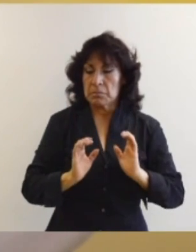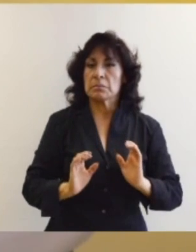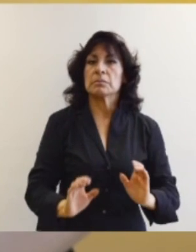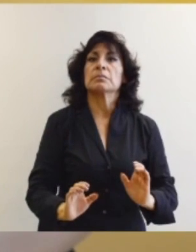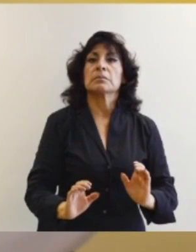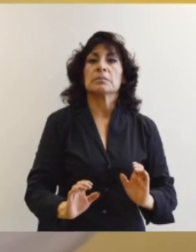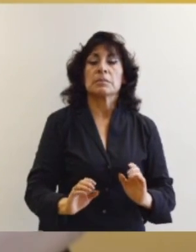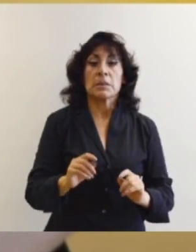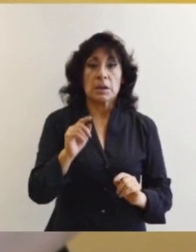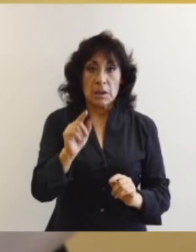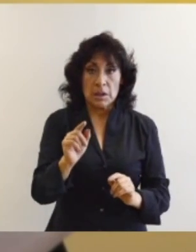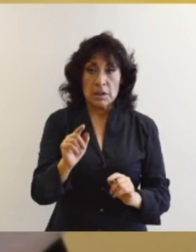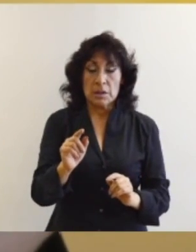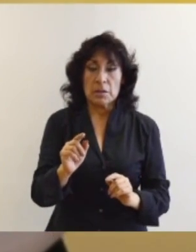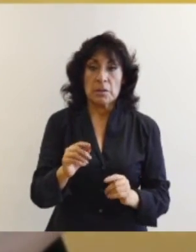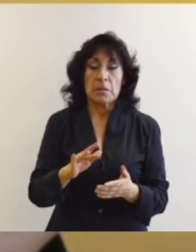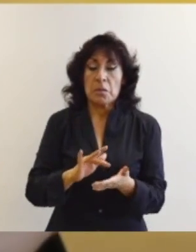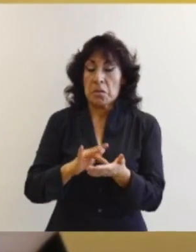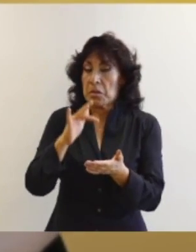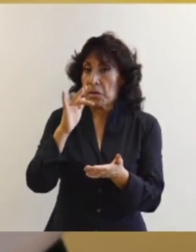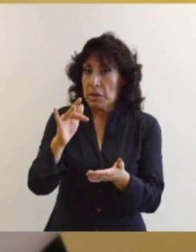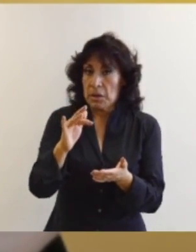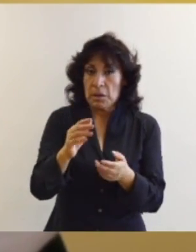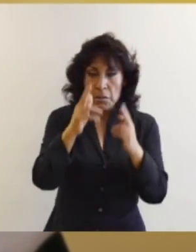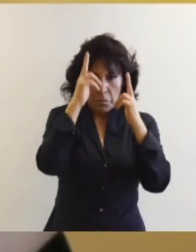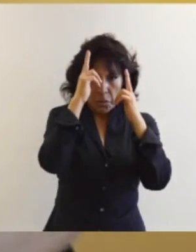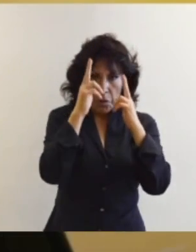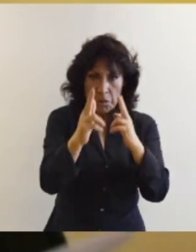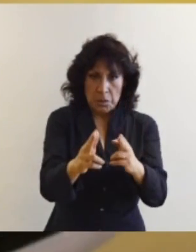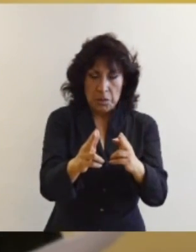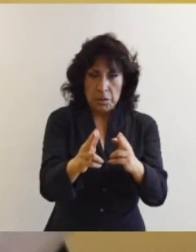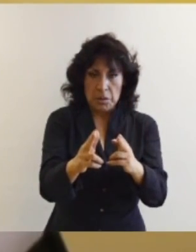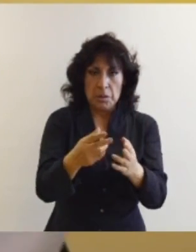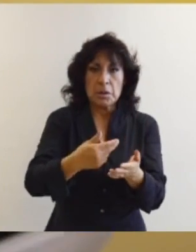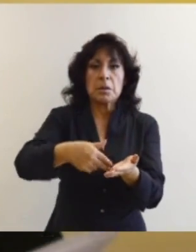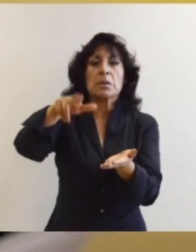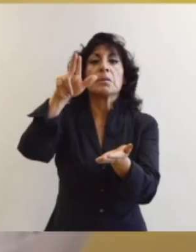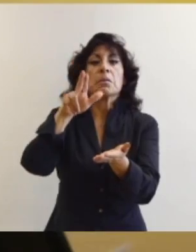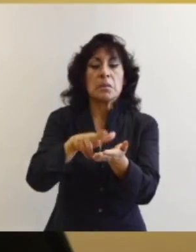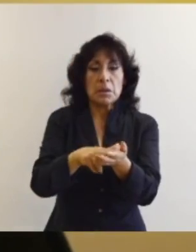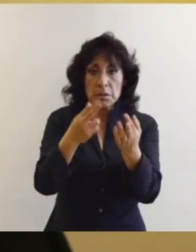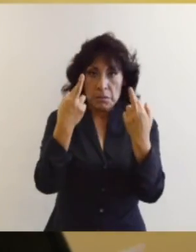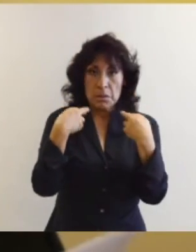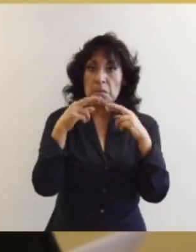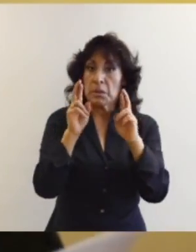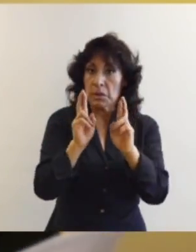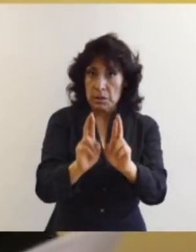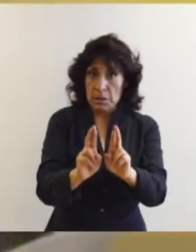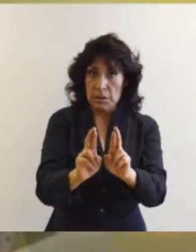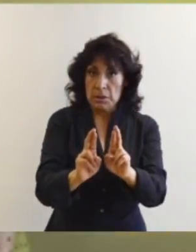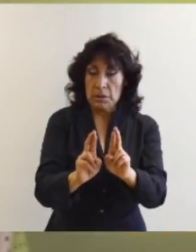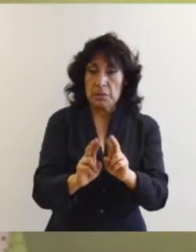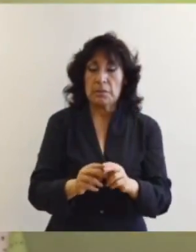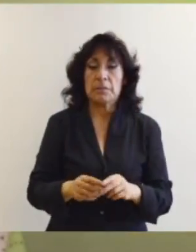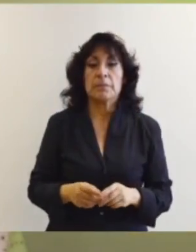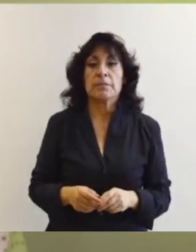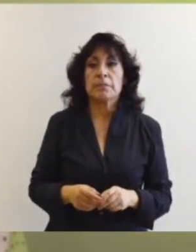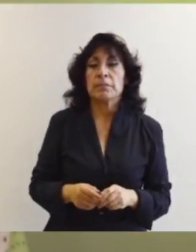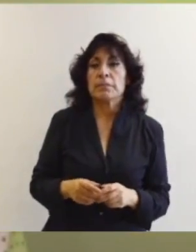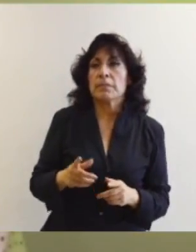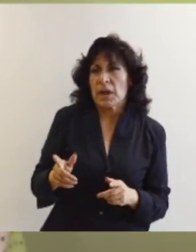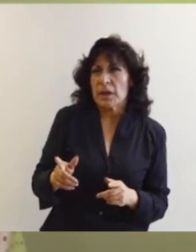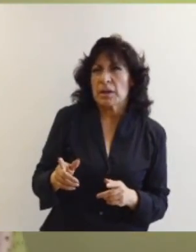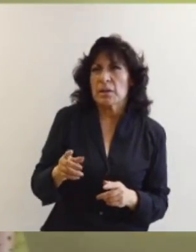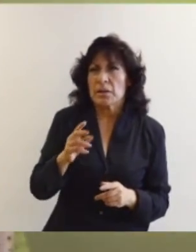soberbio, que fuera el símbolo de nuestra gratitud por su heroísmo sin par. Eso